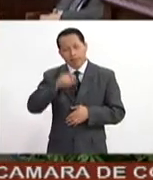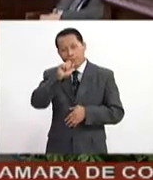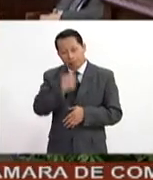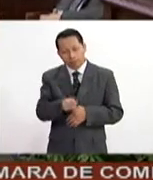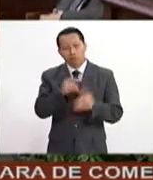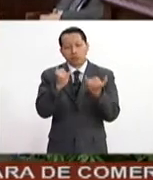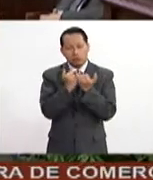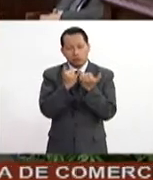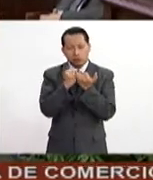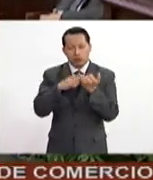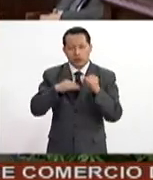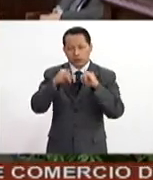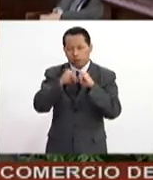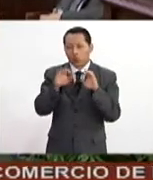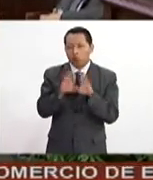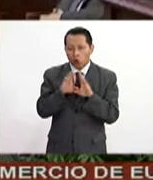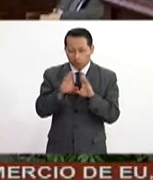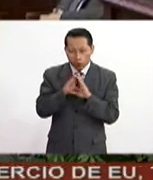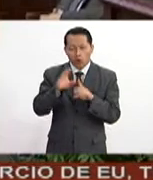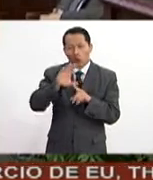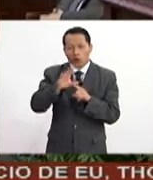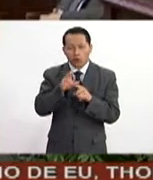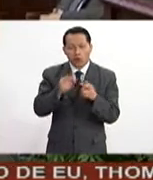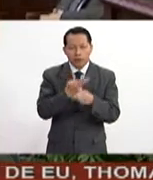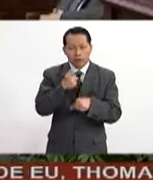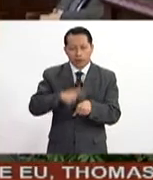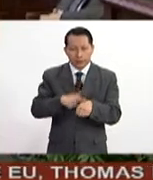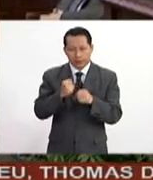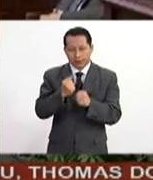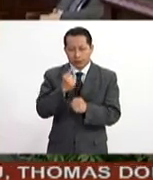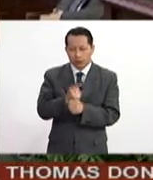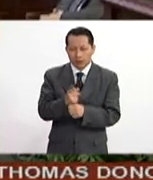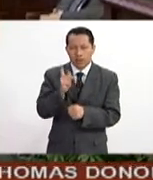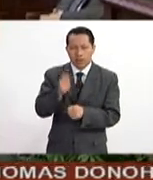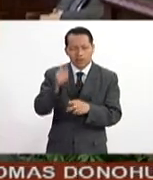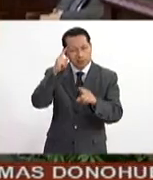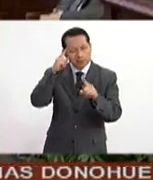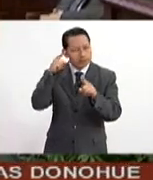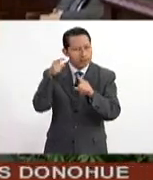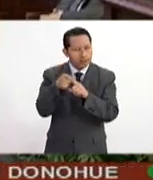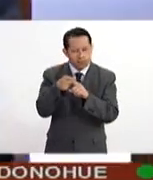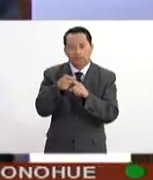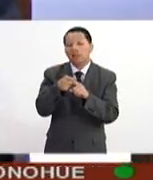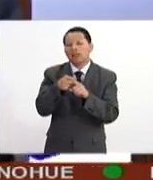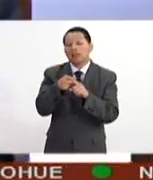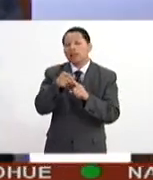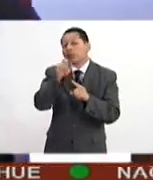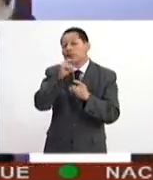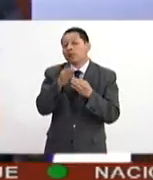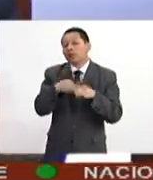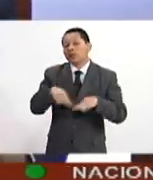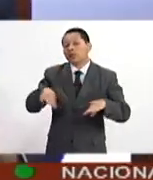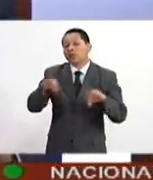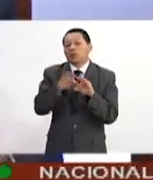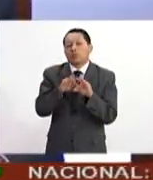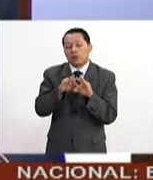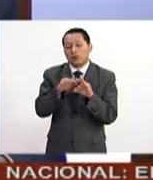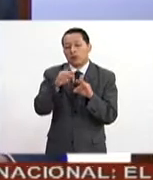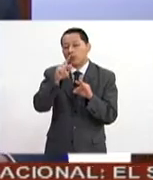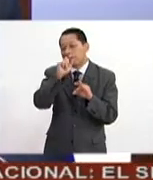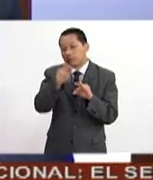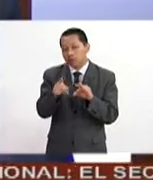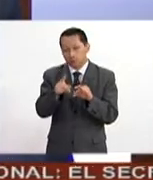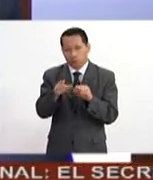también en instituciones como la Comisión Nacional de Seguridad, que lo que pretenden es precisamente esto, generar un marco propicio para